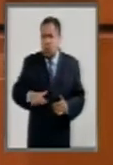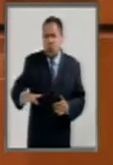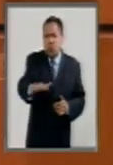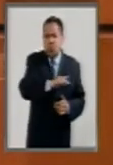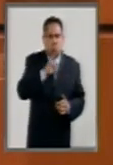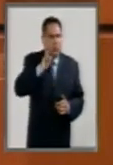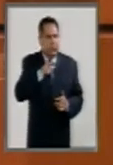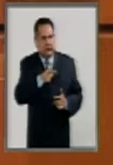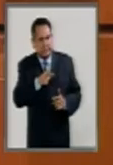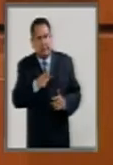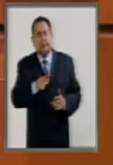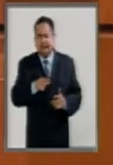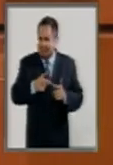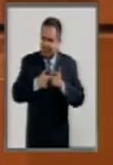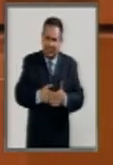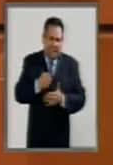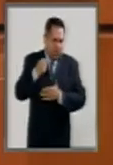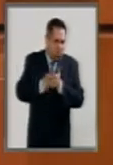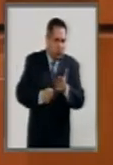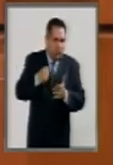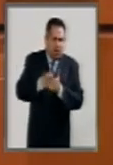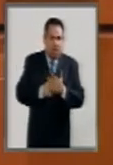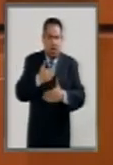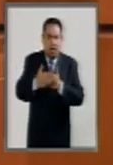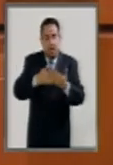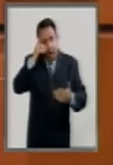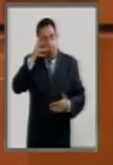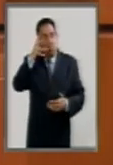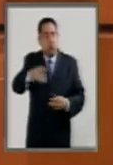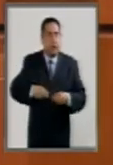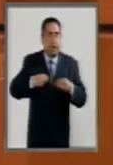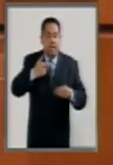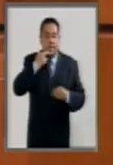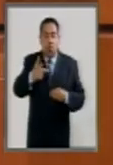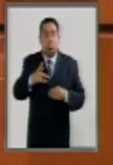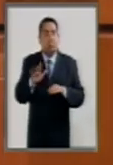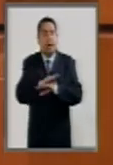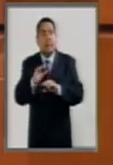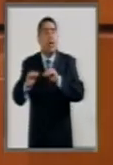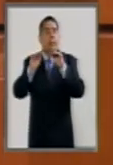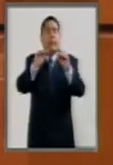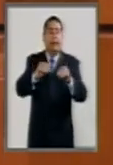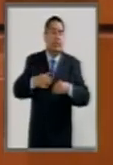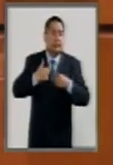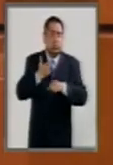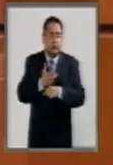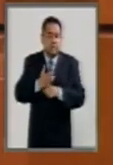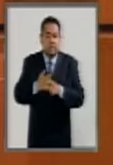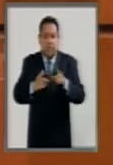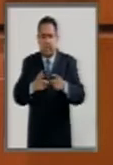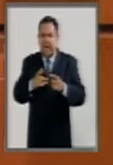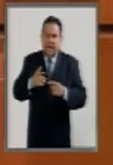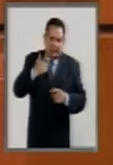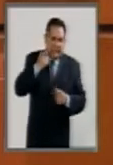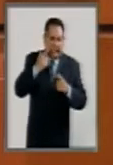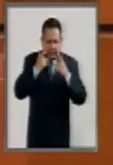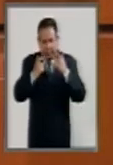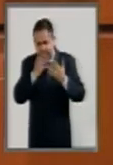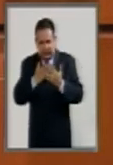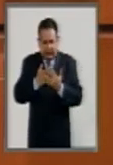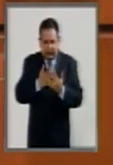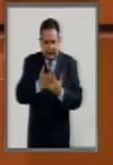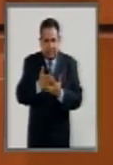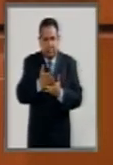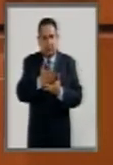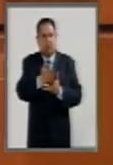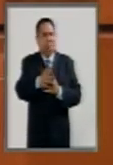que sigue luchando para encontrar mejores condiciones de vida y se va a Estados Unidos. Y allá hace carrera, y hace una